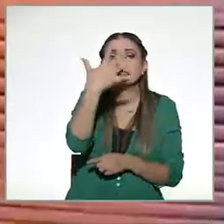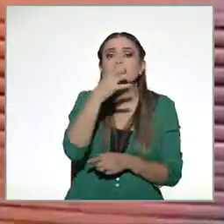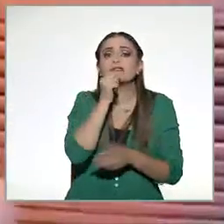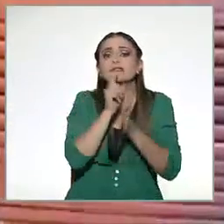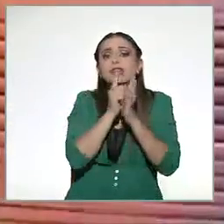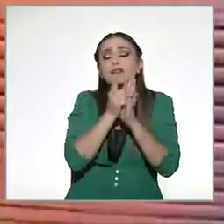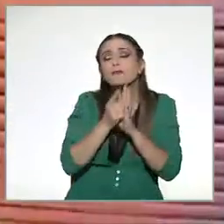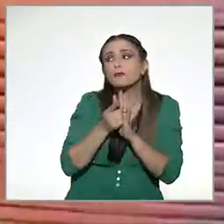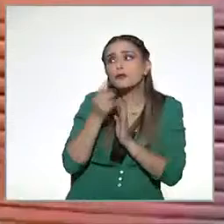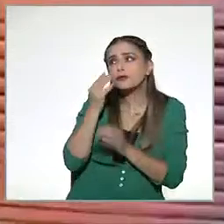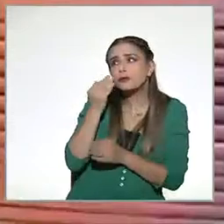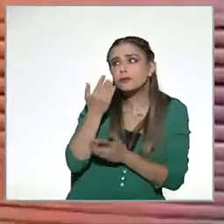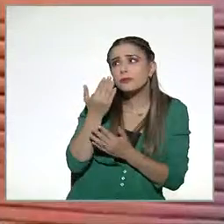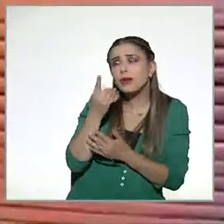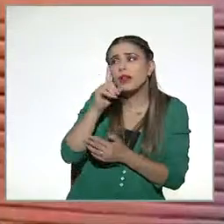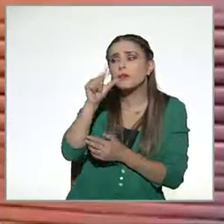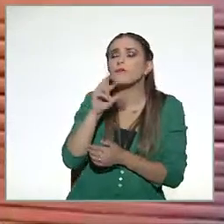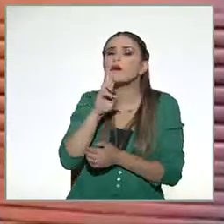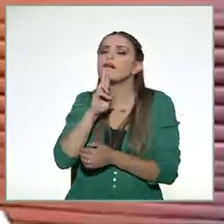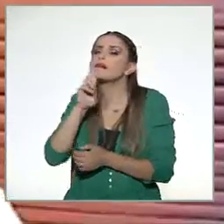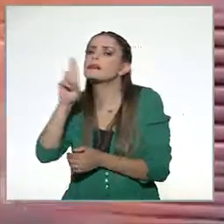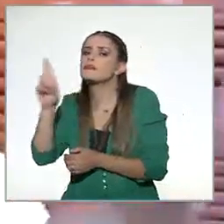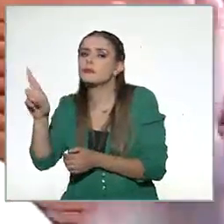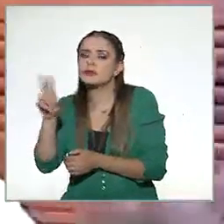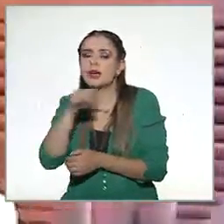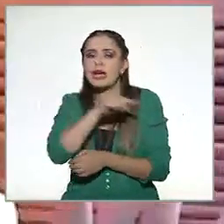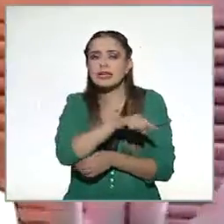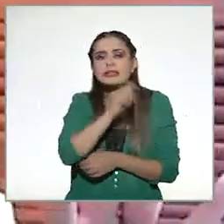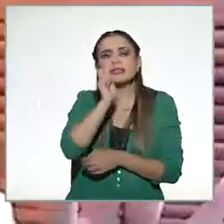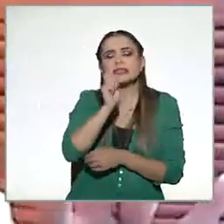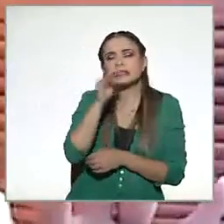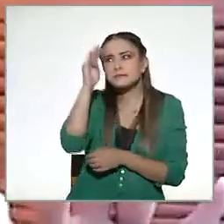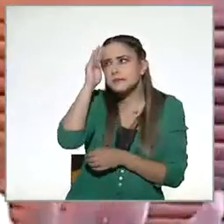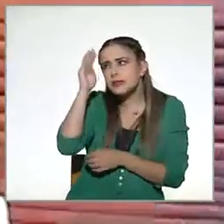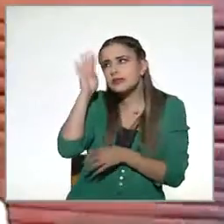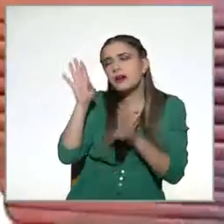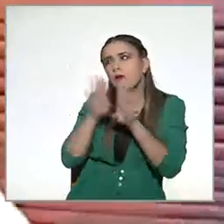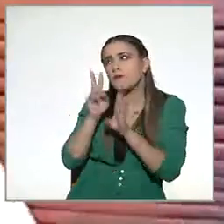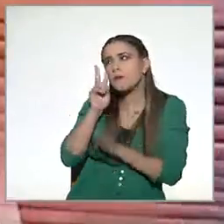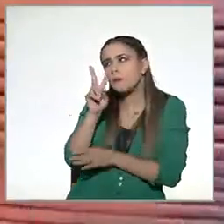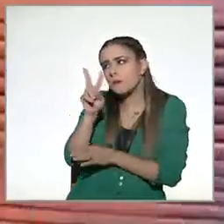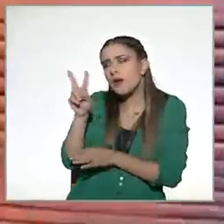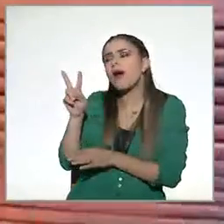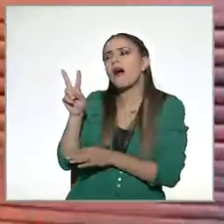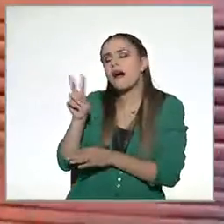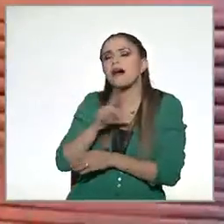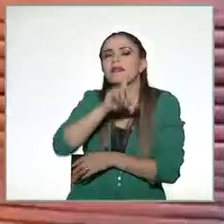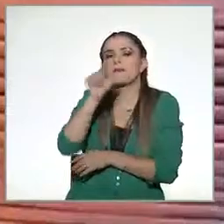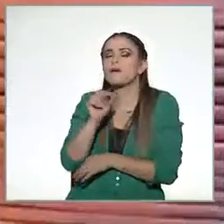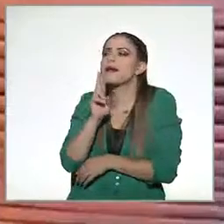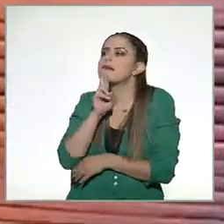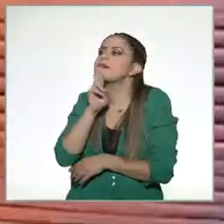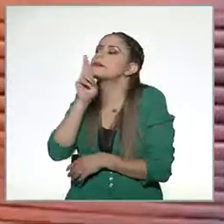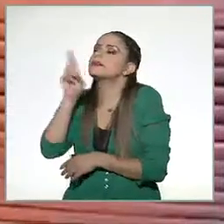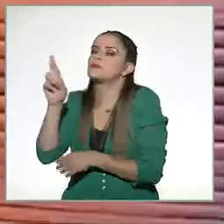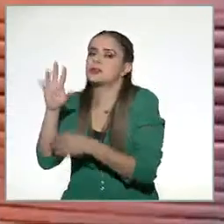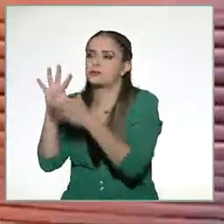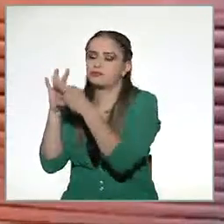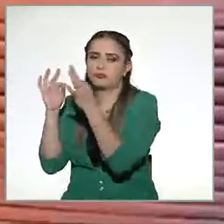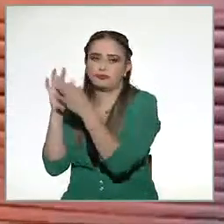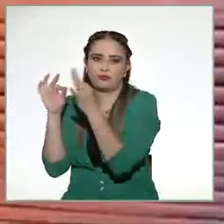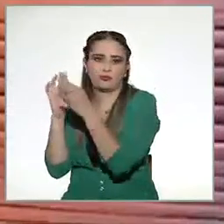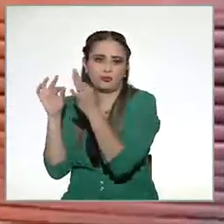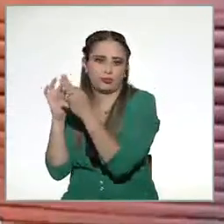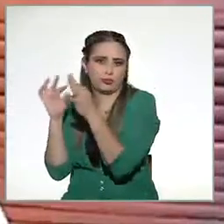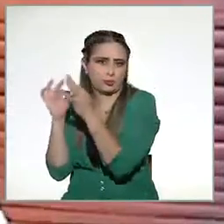respuesta, porque lo está meditando, porque puede estar observando lo que está pasando en su entorno y después va a dar la respuesta que considera un poquito